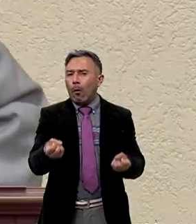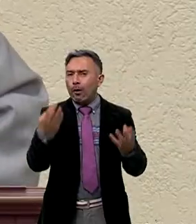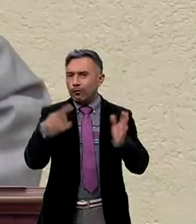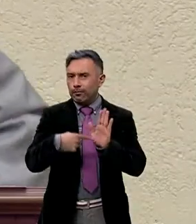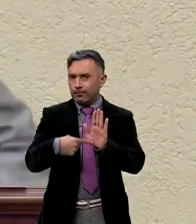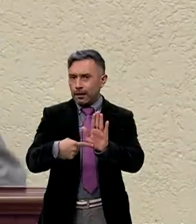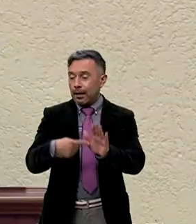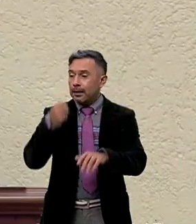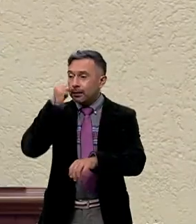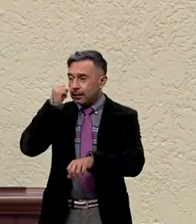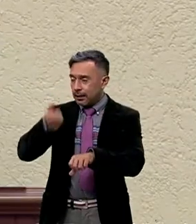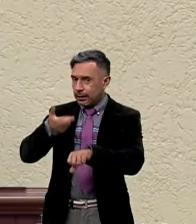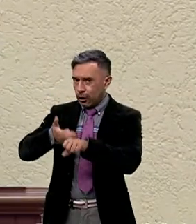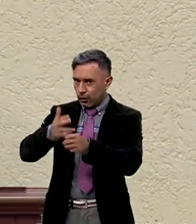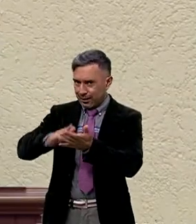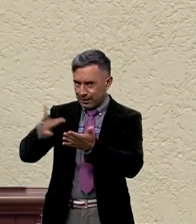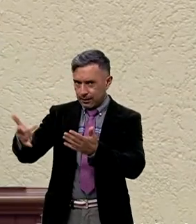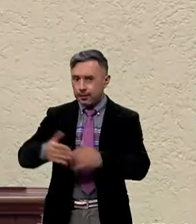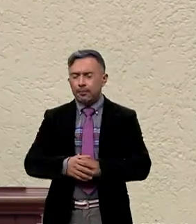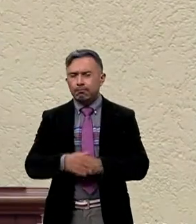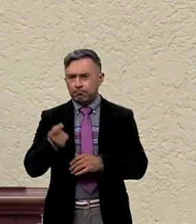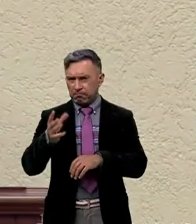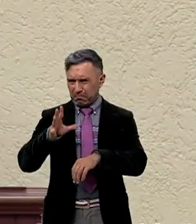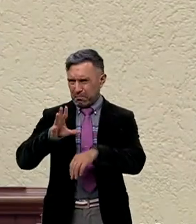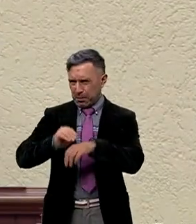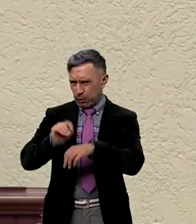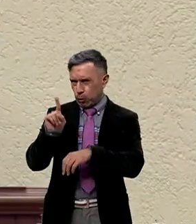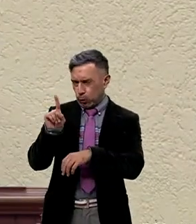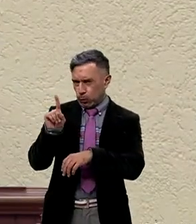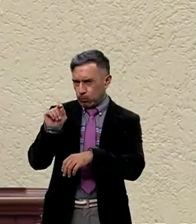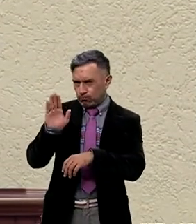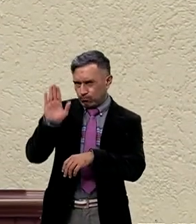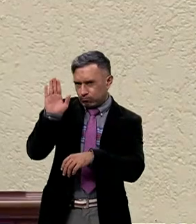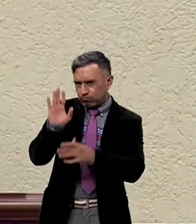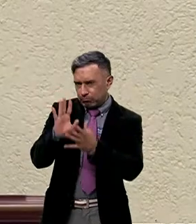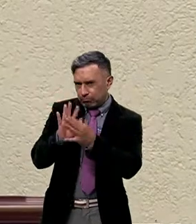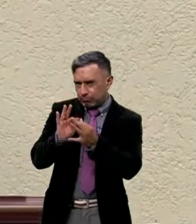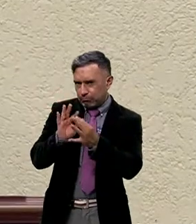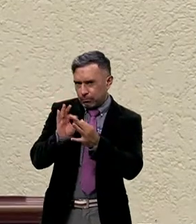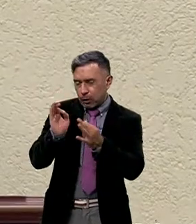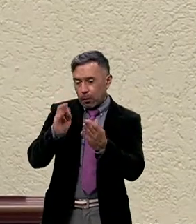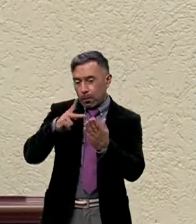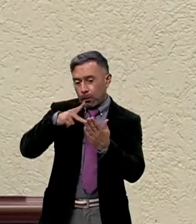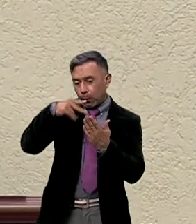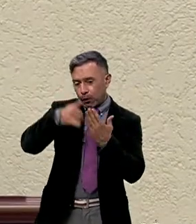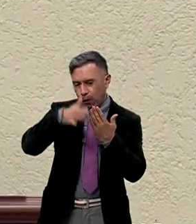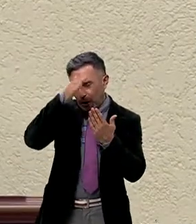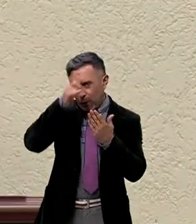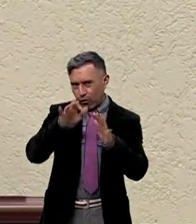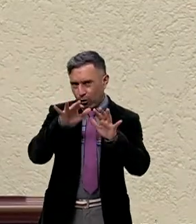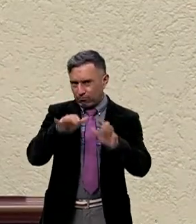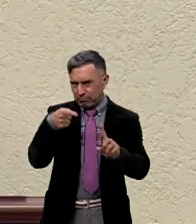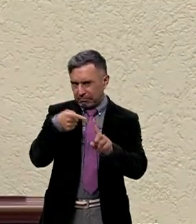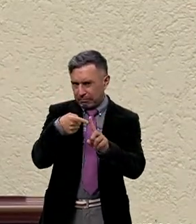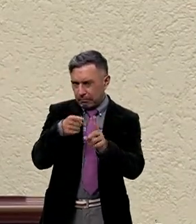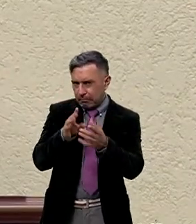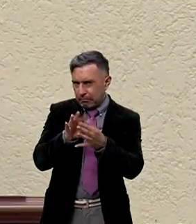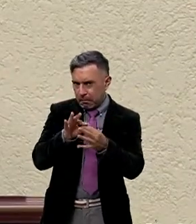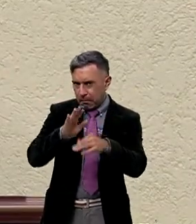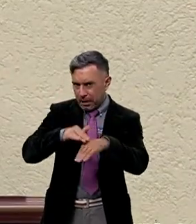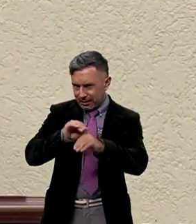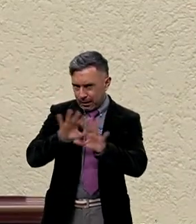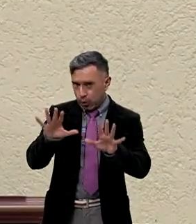permítanme una moción solamente para aclaratoria de este proyecto de acuerdo se trata como su nombre